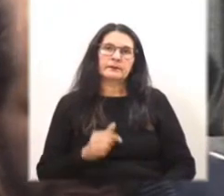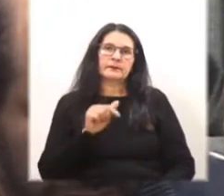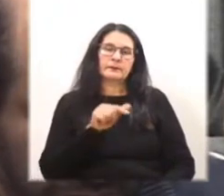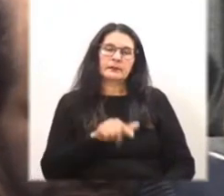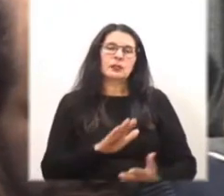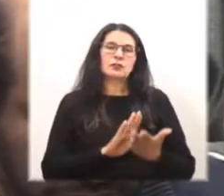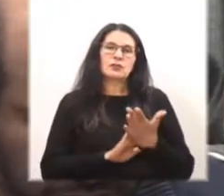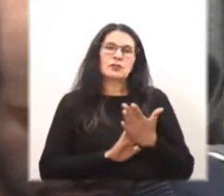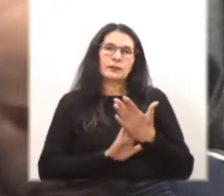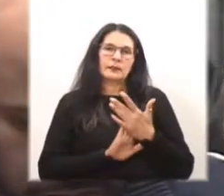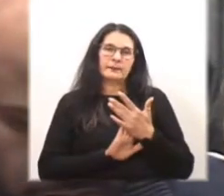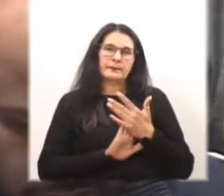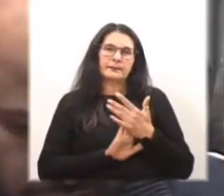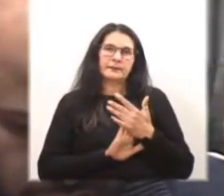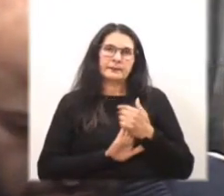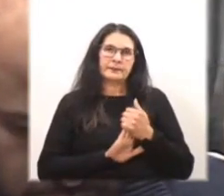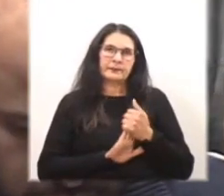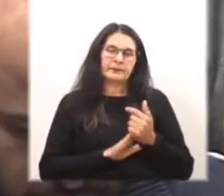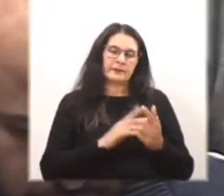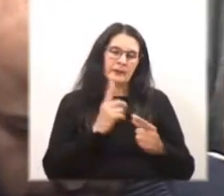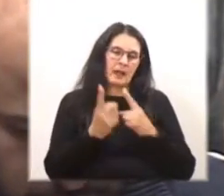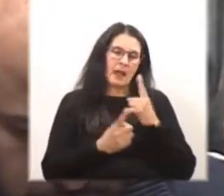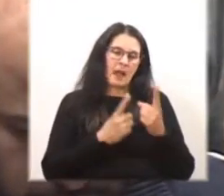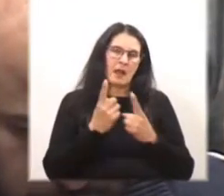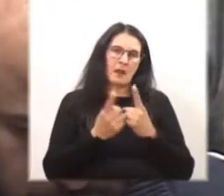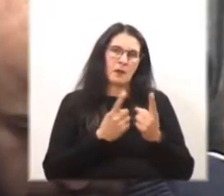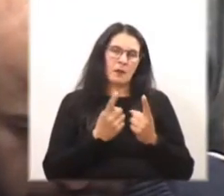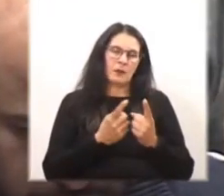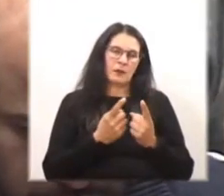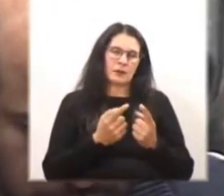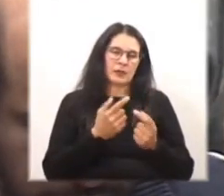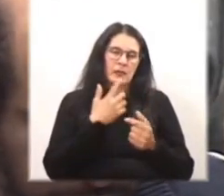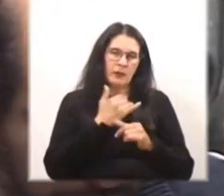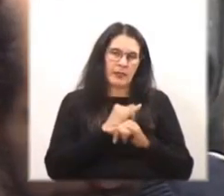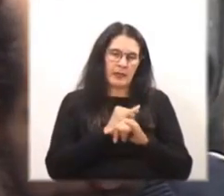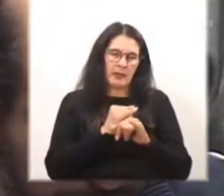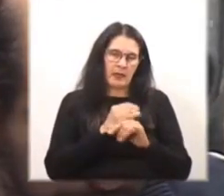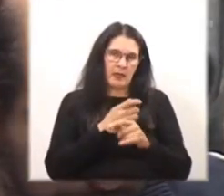referidos a algunos de los actores que voy a pasar a mencionar.